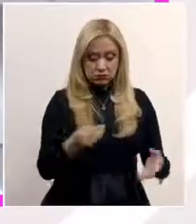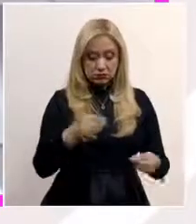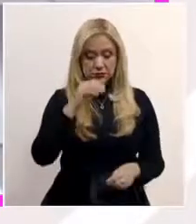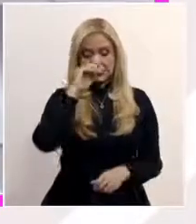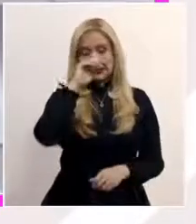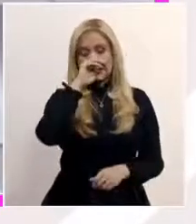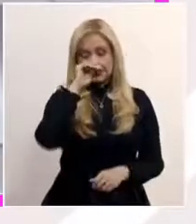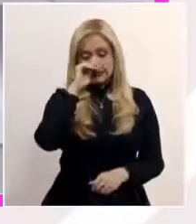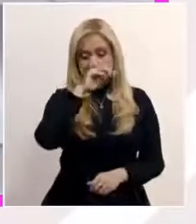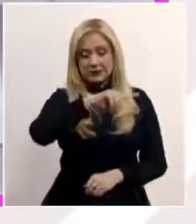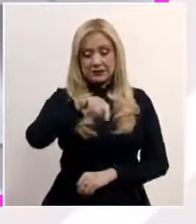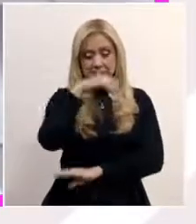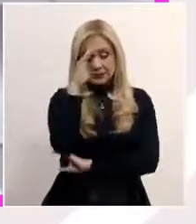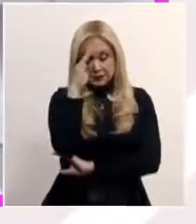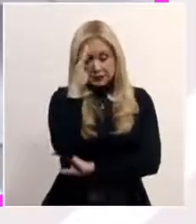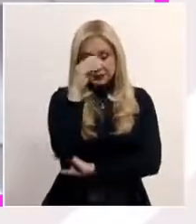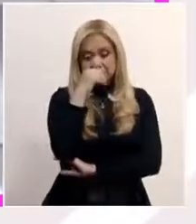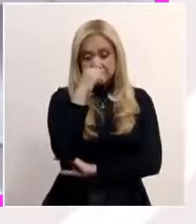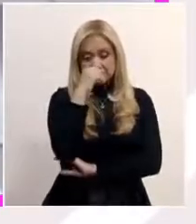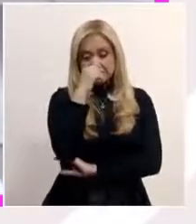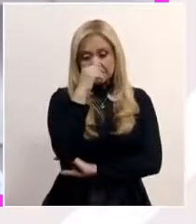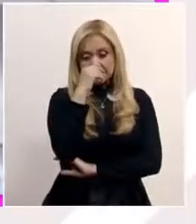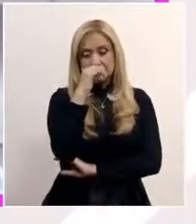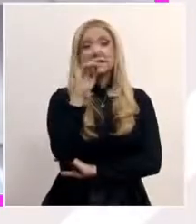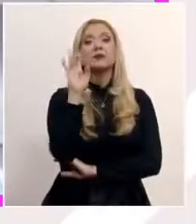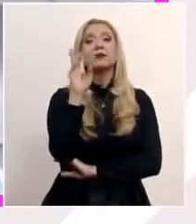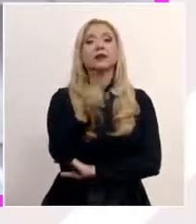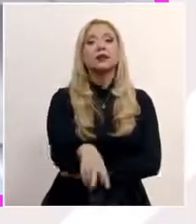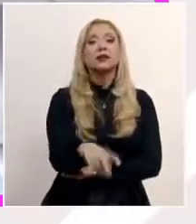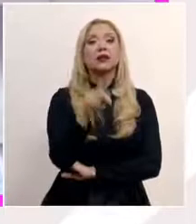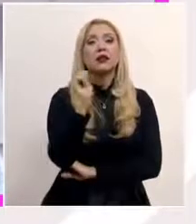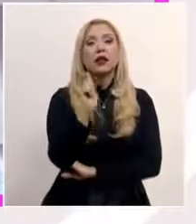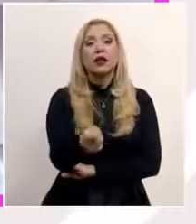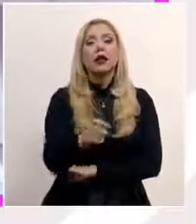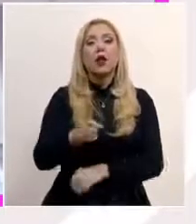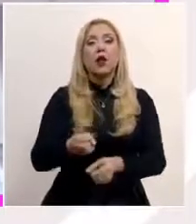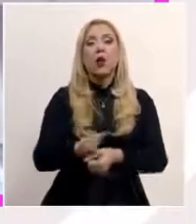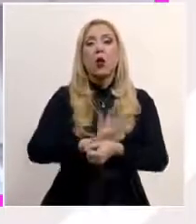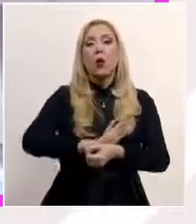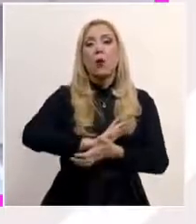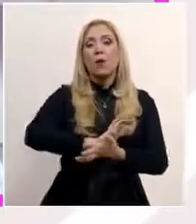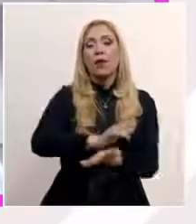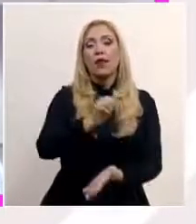pone a pensar que esta campaña del COPRED es que